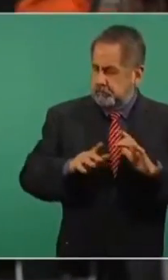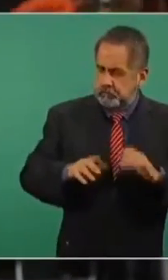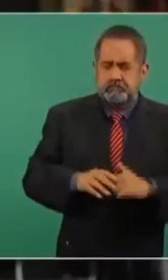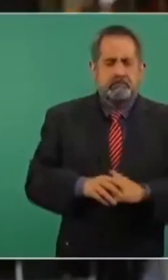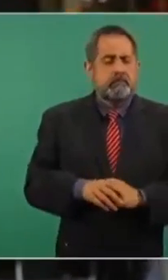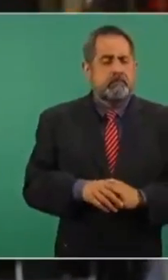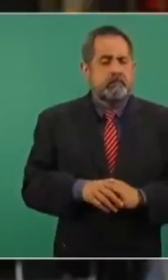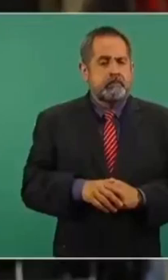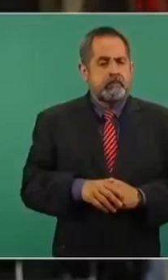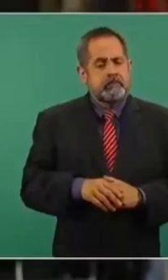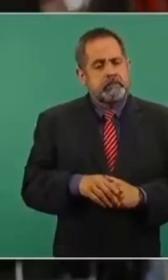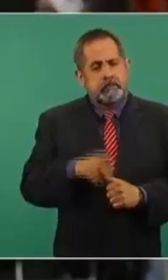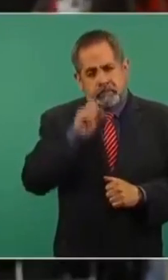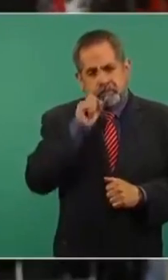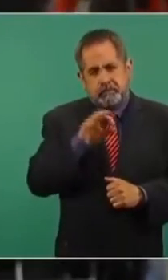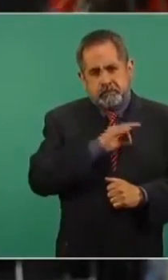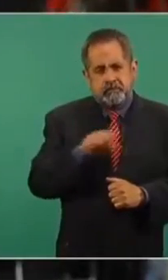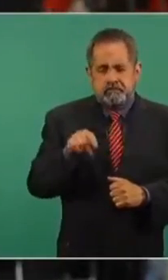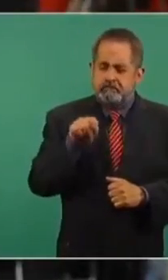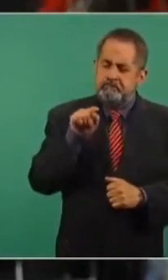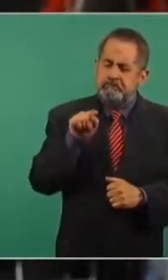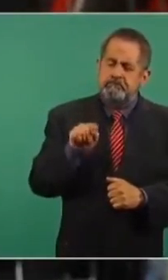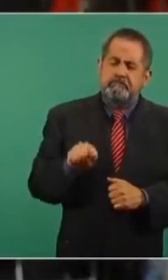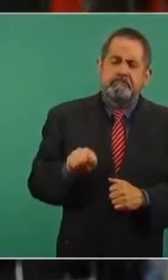pues también es posible derogar,